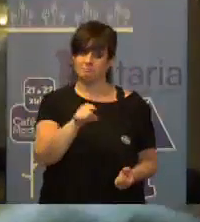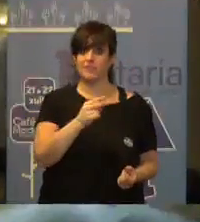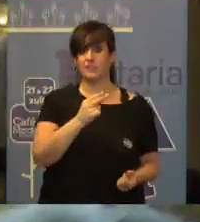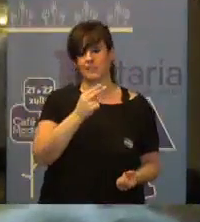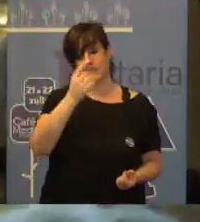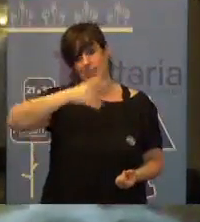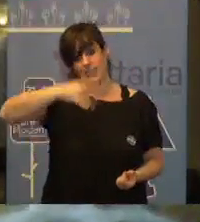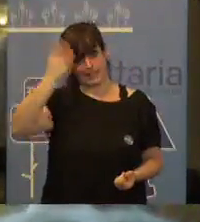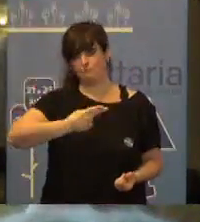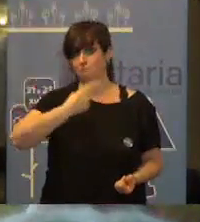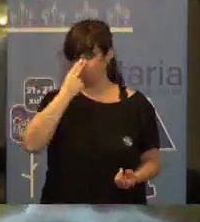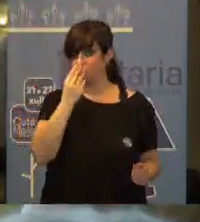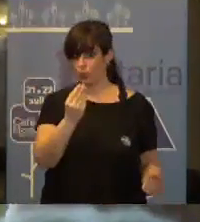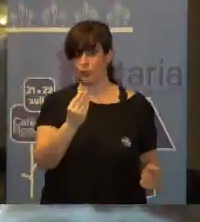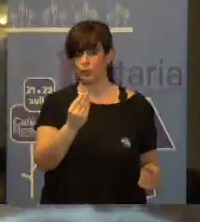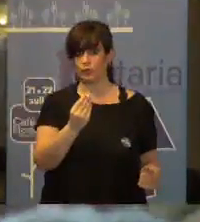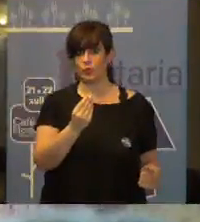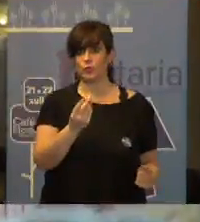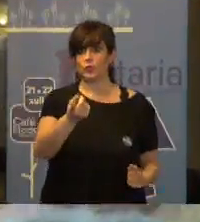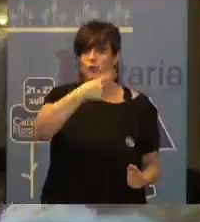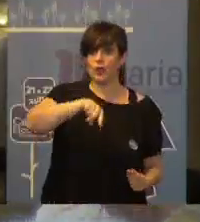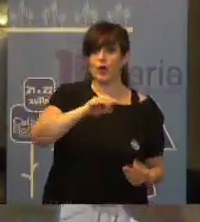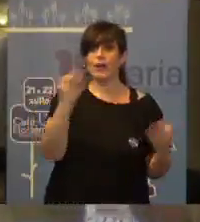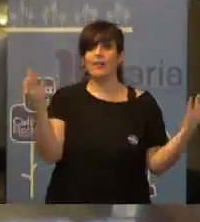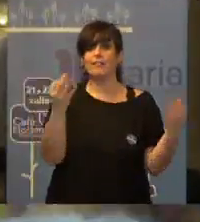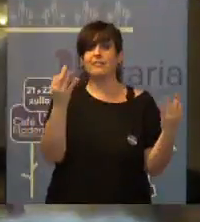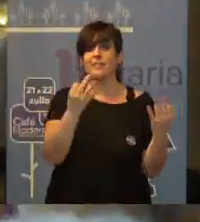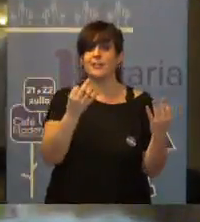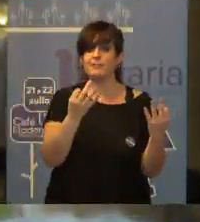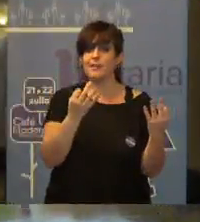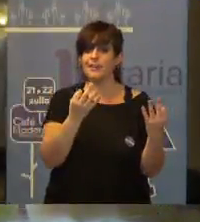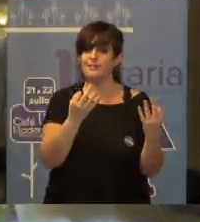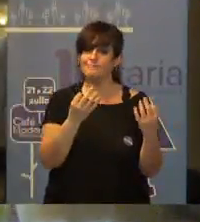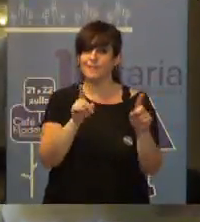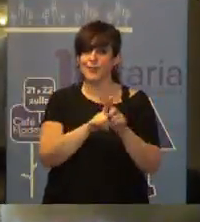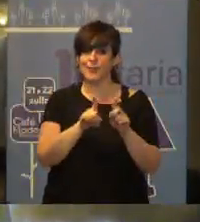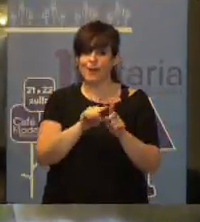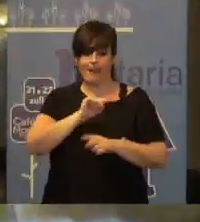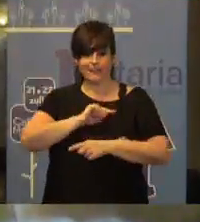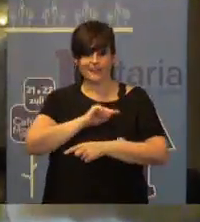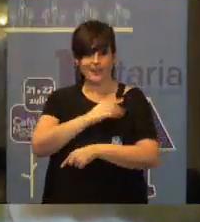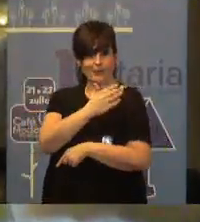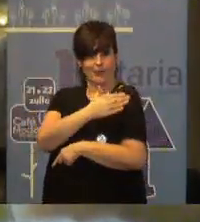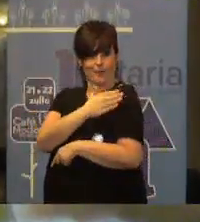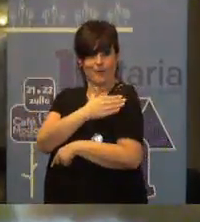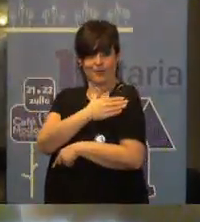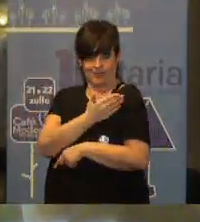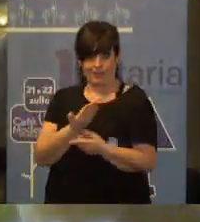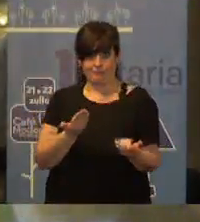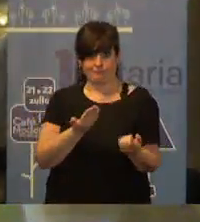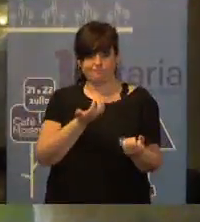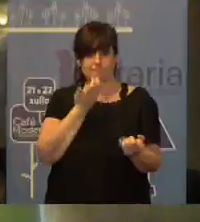idea, que hai que crear a sensación, le chama complicidade previa, de que somos capaces